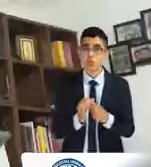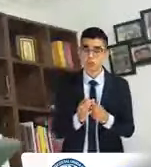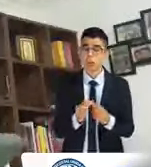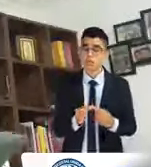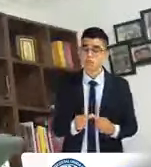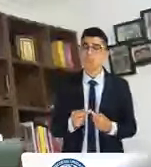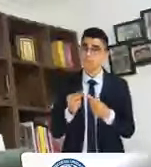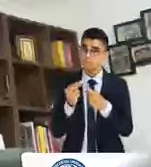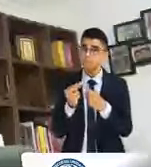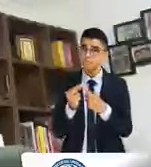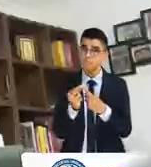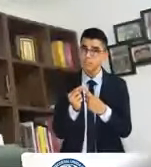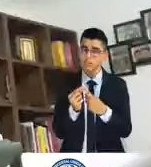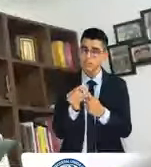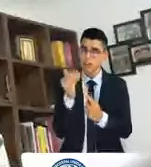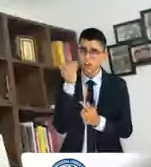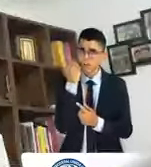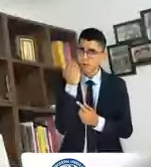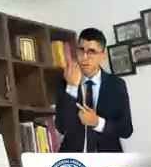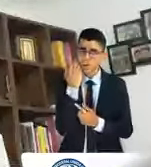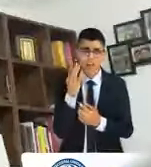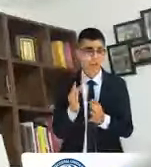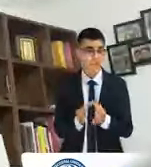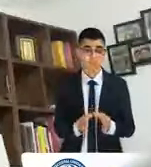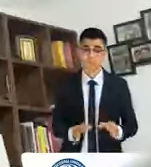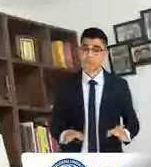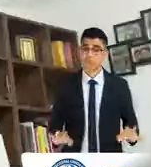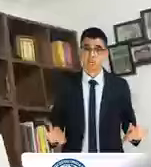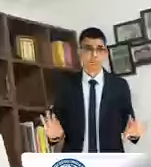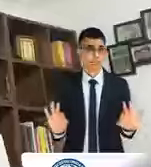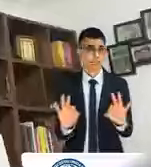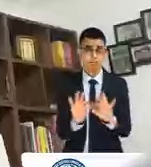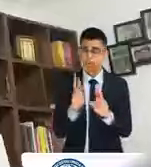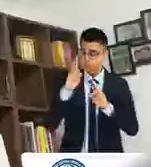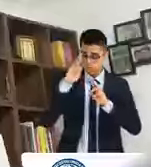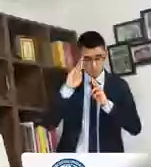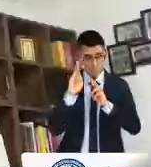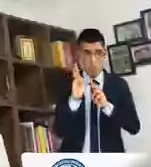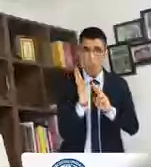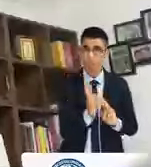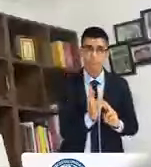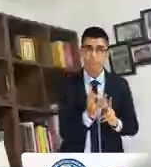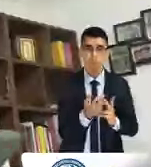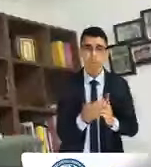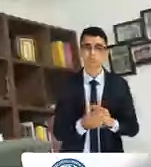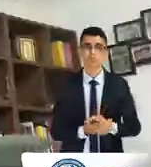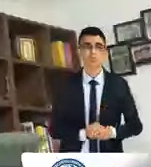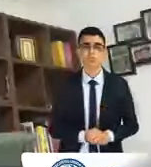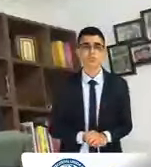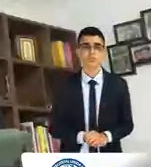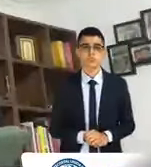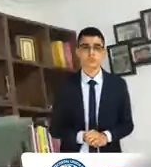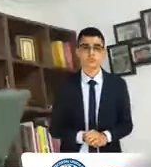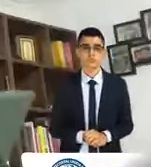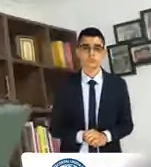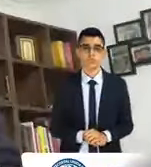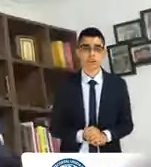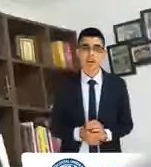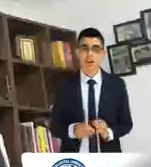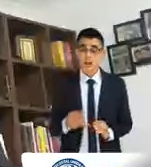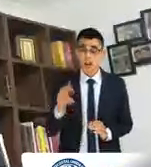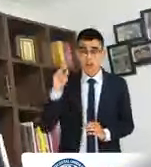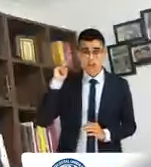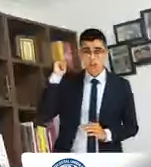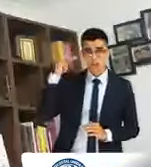mujeres prácticamente no tenían mucha relevancia. Por ahí hay una historia que el padre dejó una